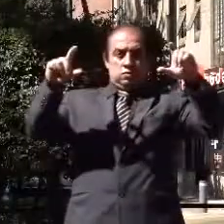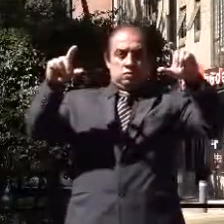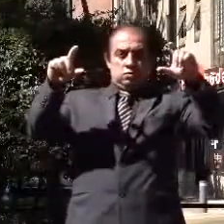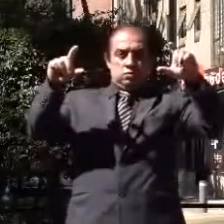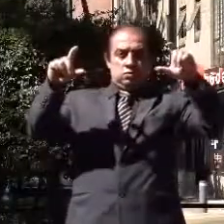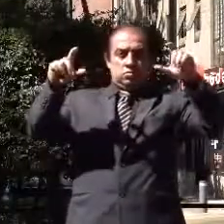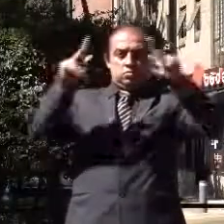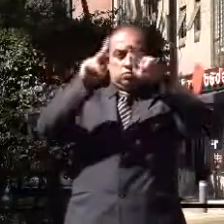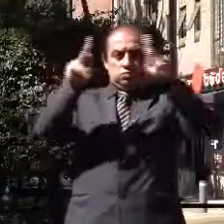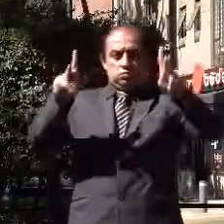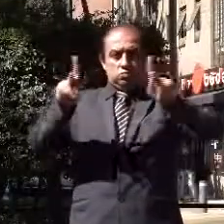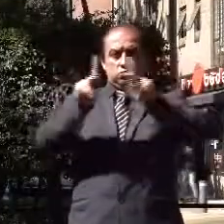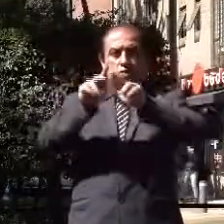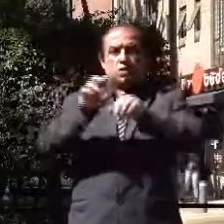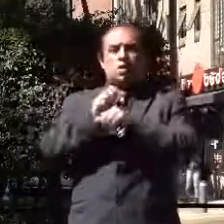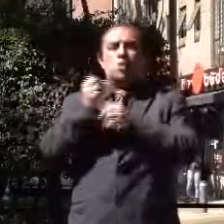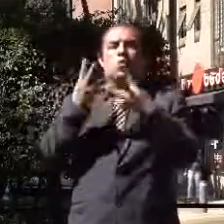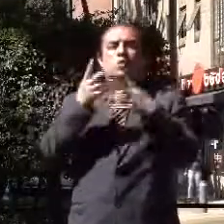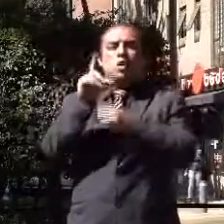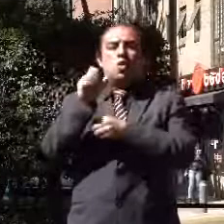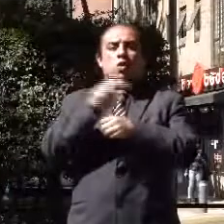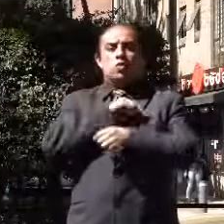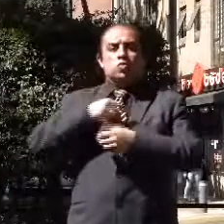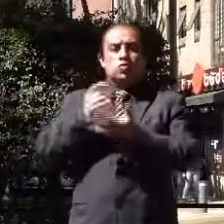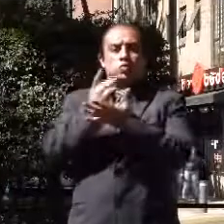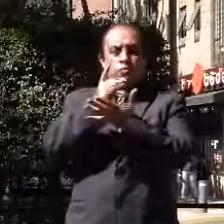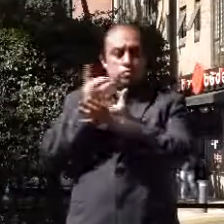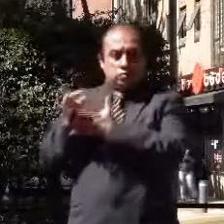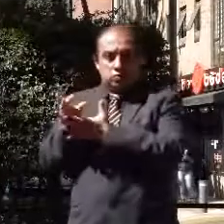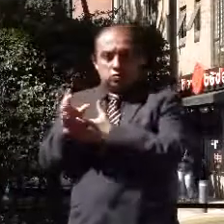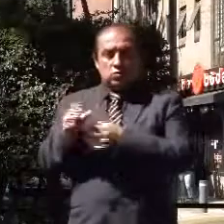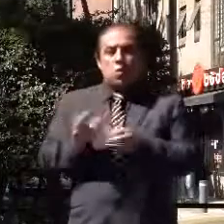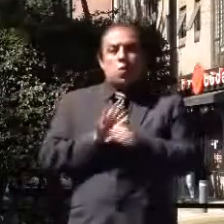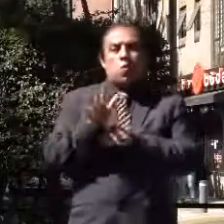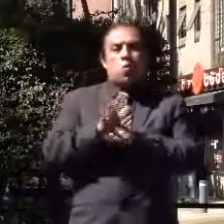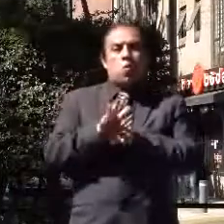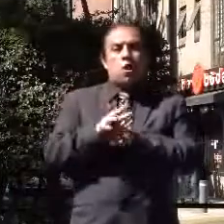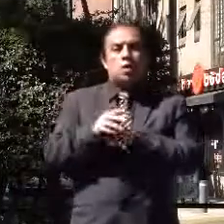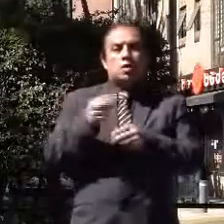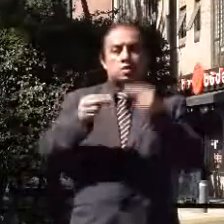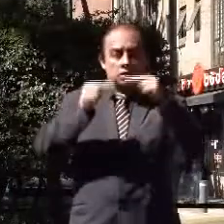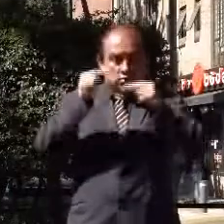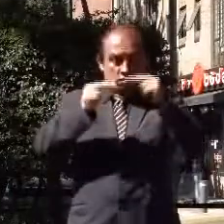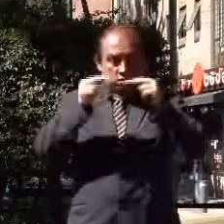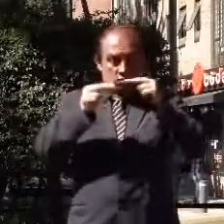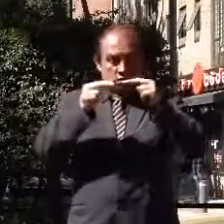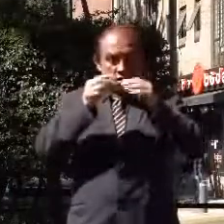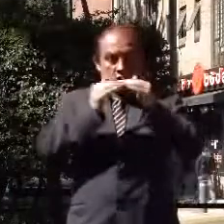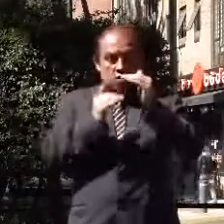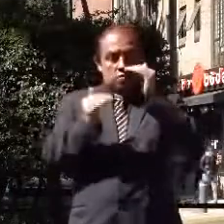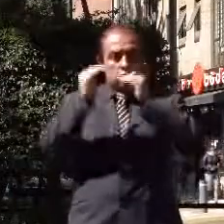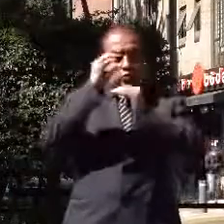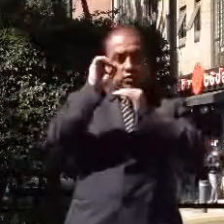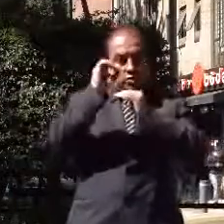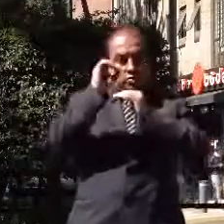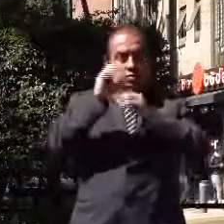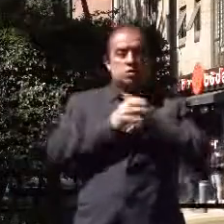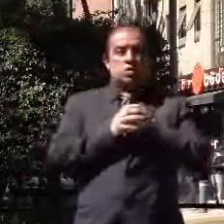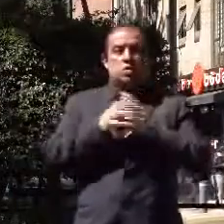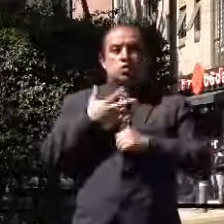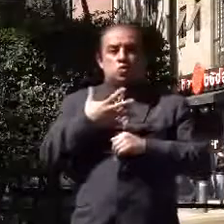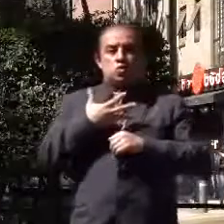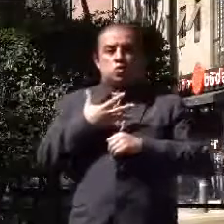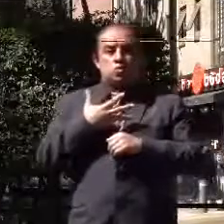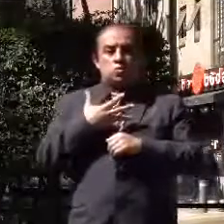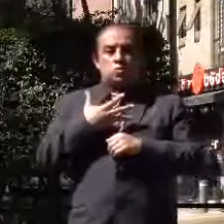agua estamos entregando, cuál es el volumen que ha pasado. El cero de ese medidor de volumen estuvo el